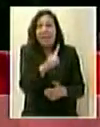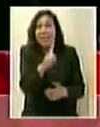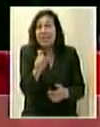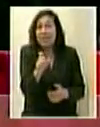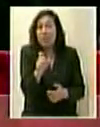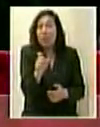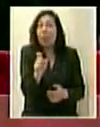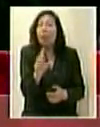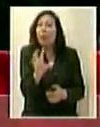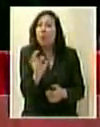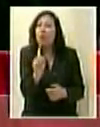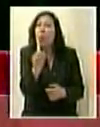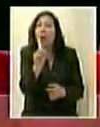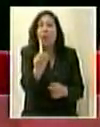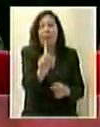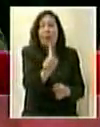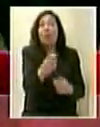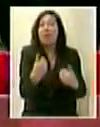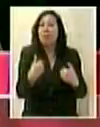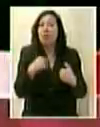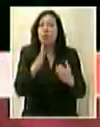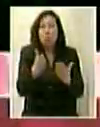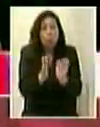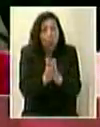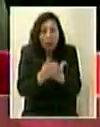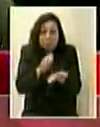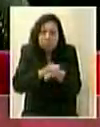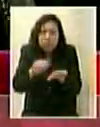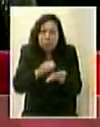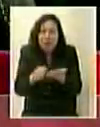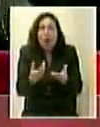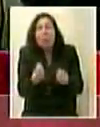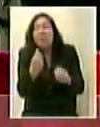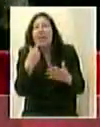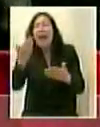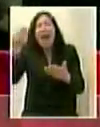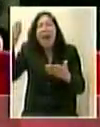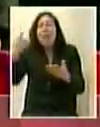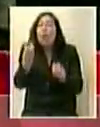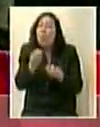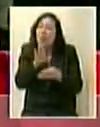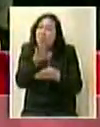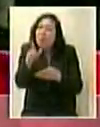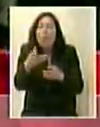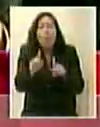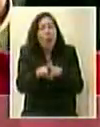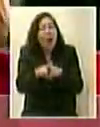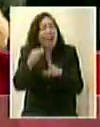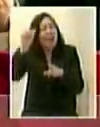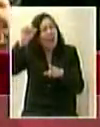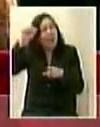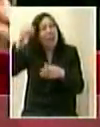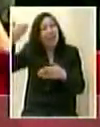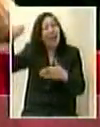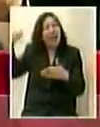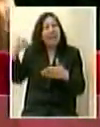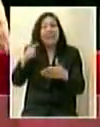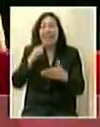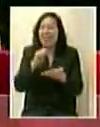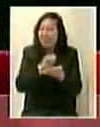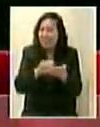150 ciudadanos. Entonces cada uno tendrá su cuaderno de viaje, su bitácora, como hacían los navegantes, porque para cada uno va a